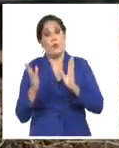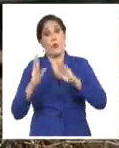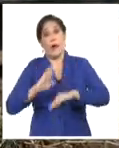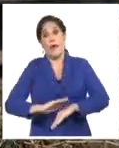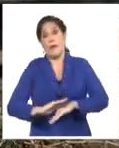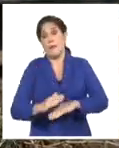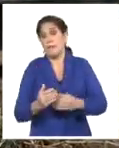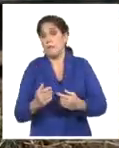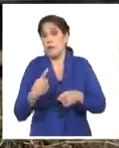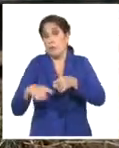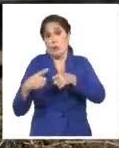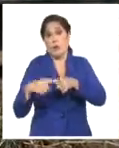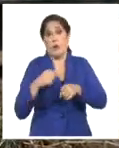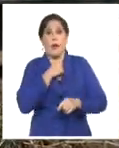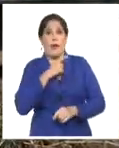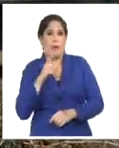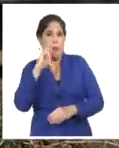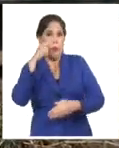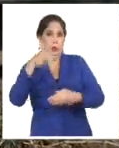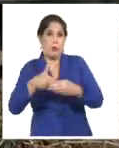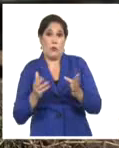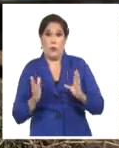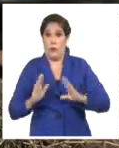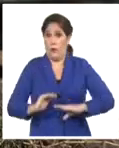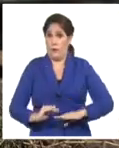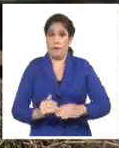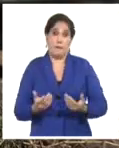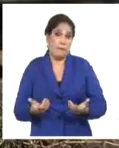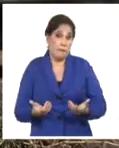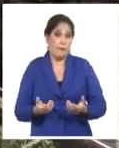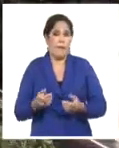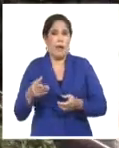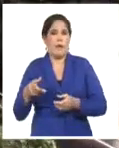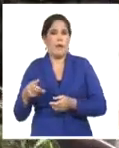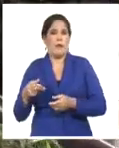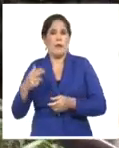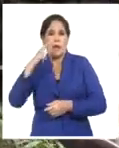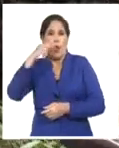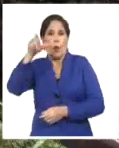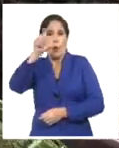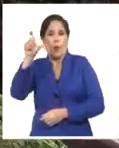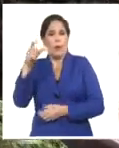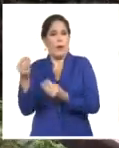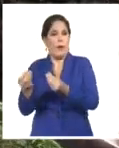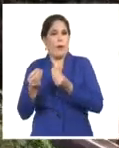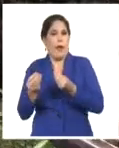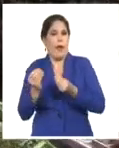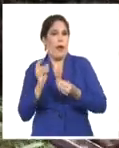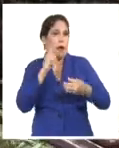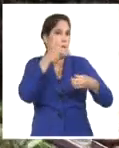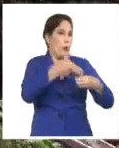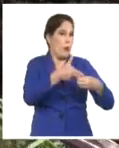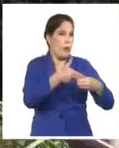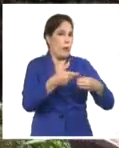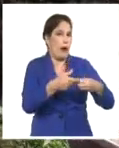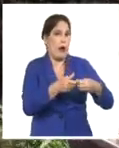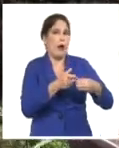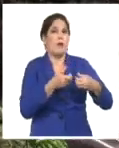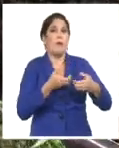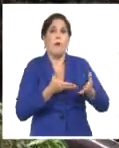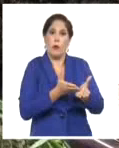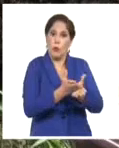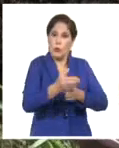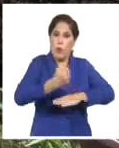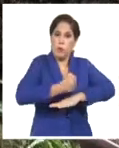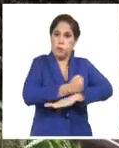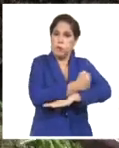la provincia con el déficit de combustible físico en Coupé, que no nos han permitido el nivel de avance que se ha